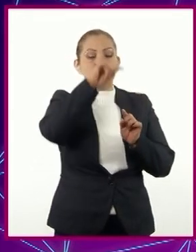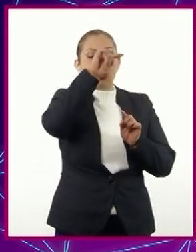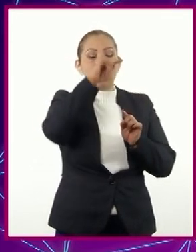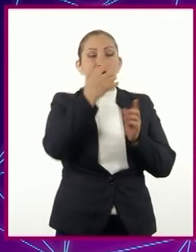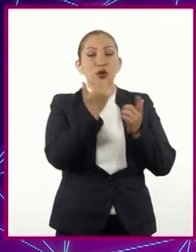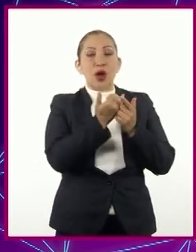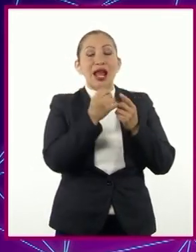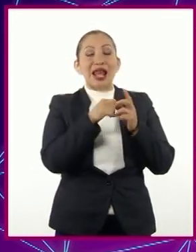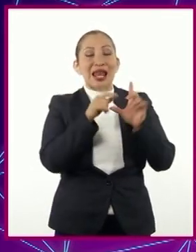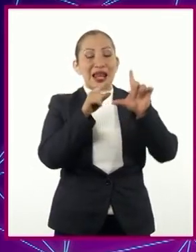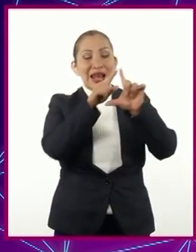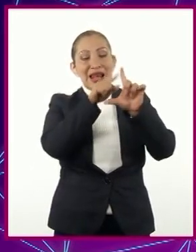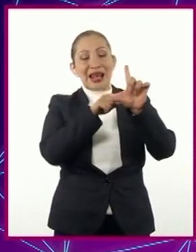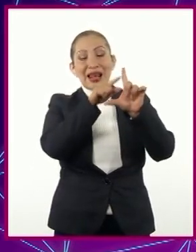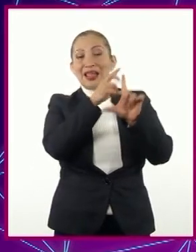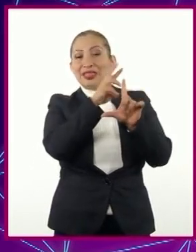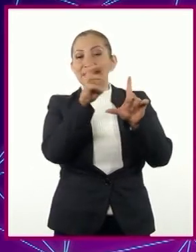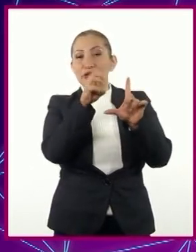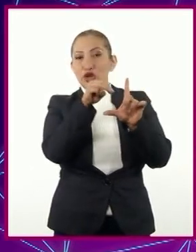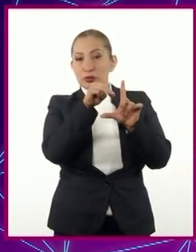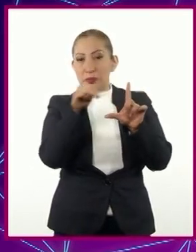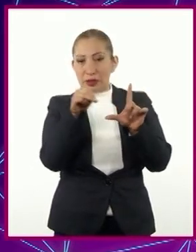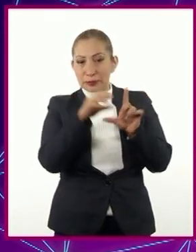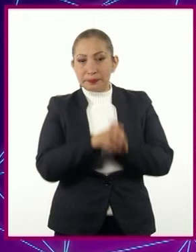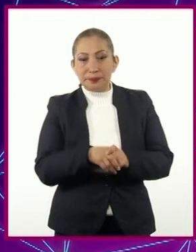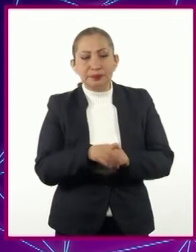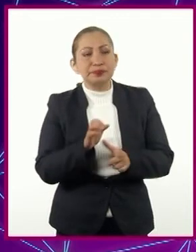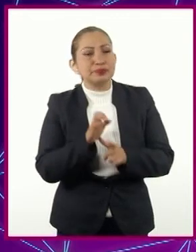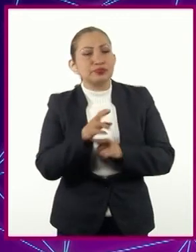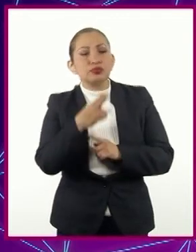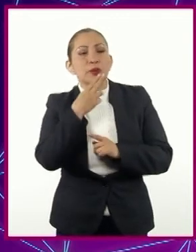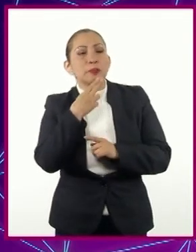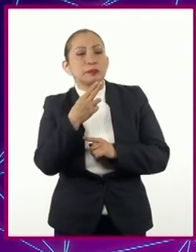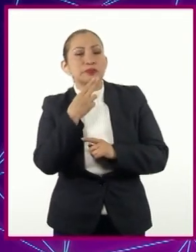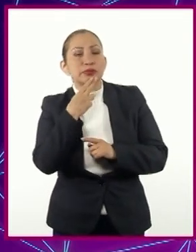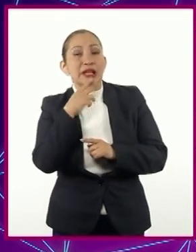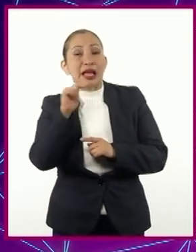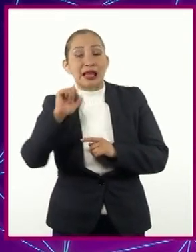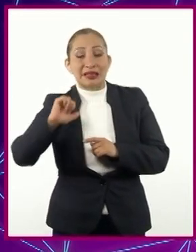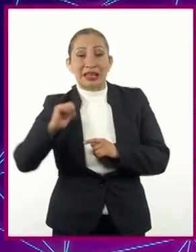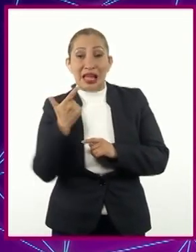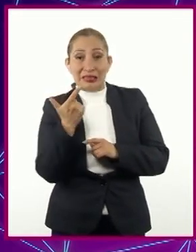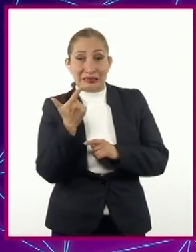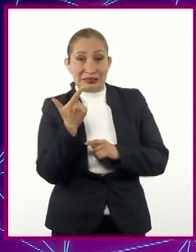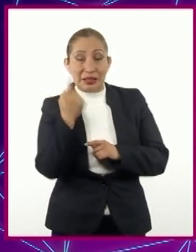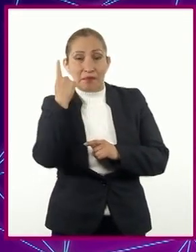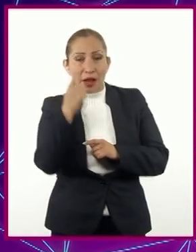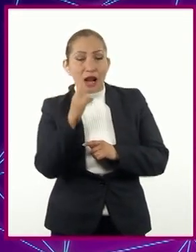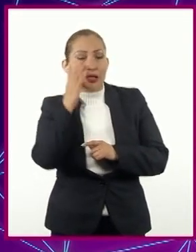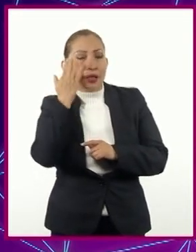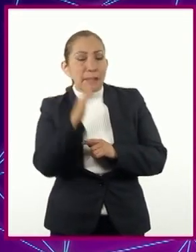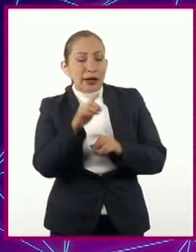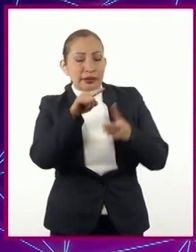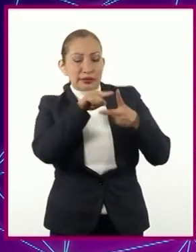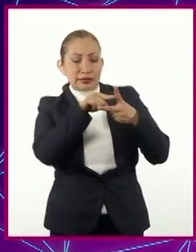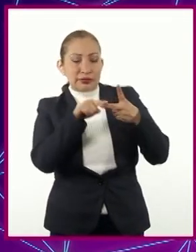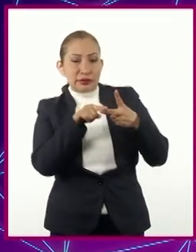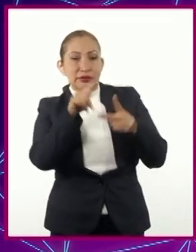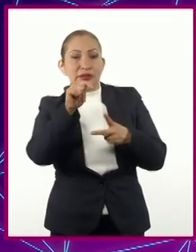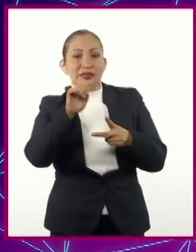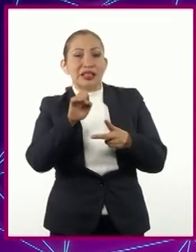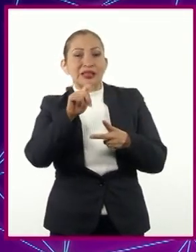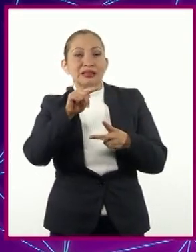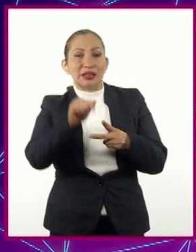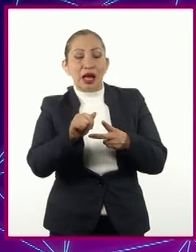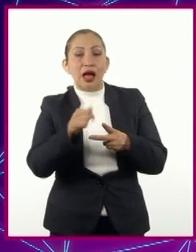a 300 metros. Entonces, al utilizar la función tangente para calcular el ángulo teta, se